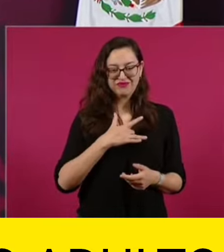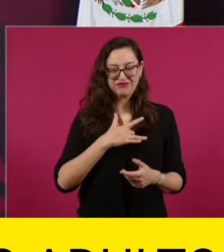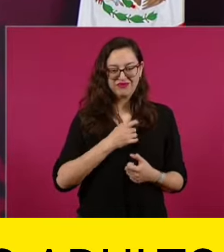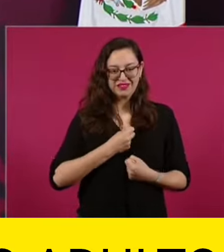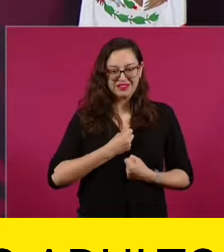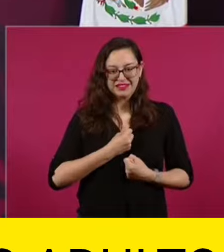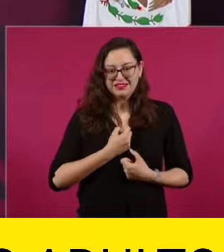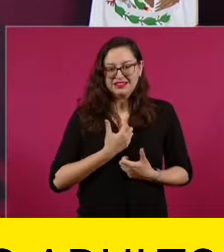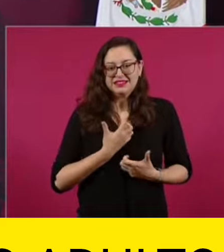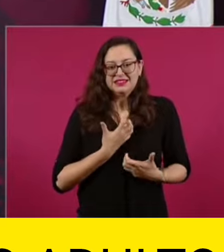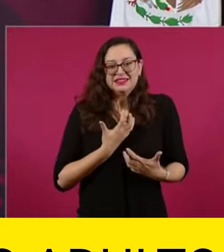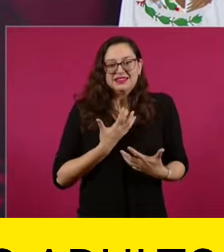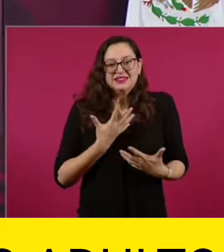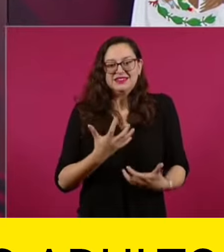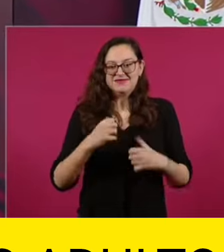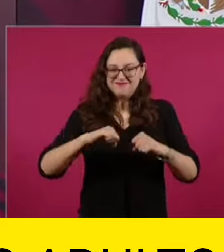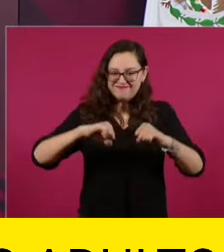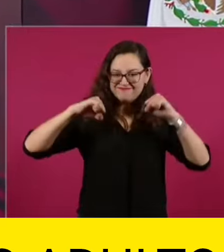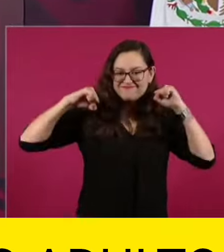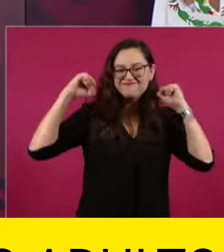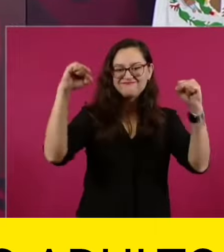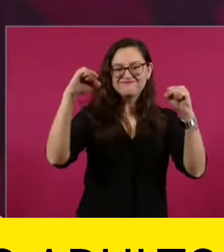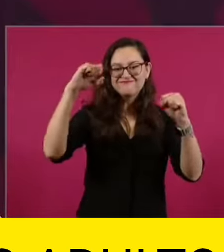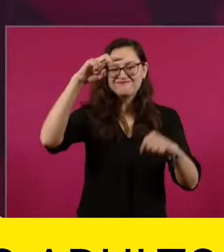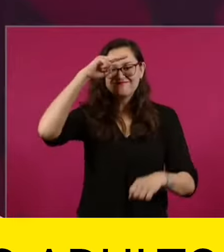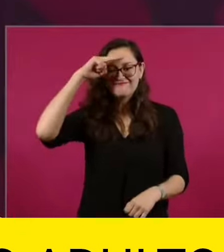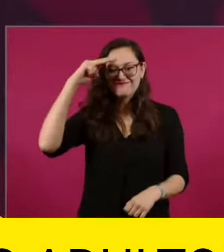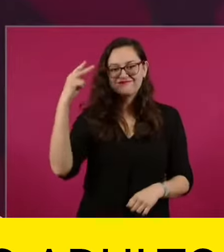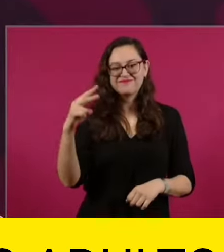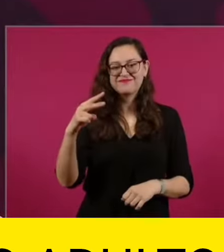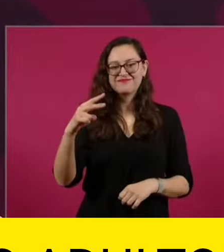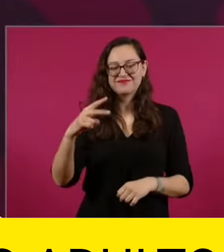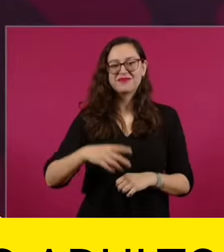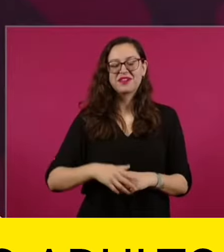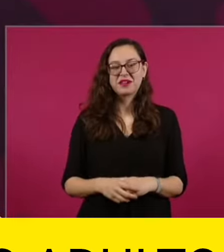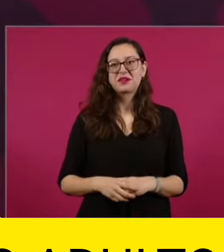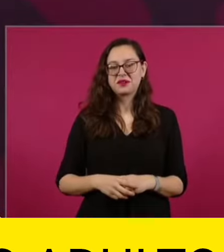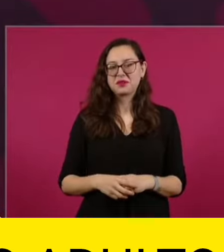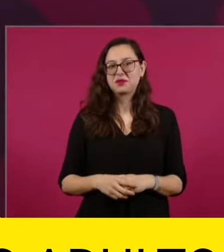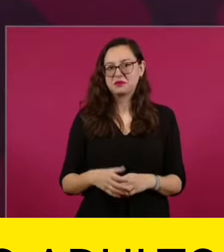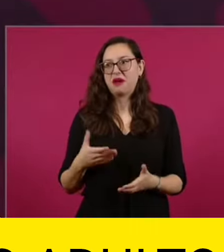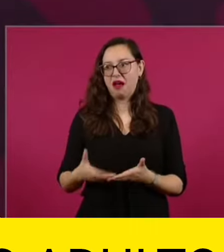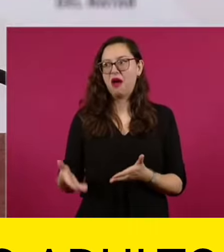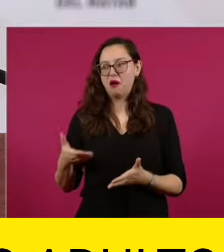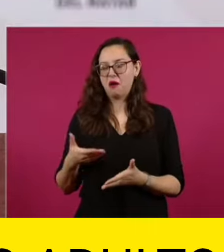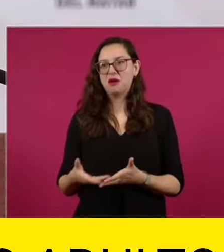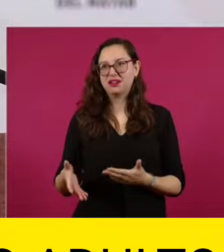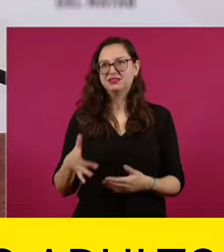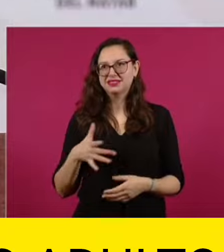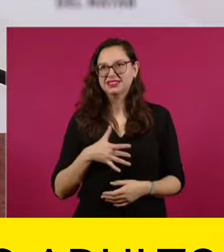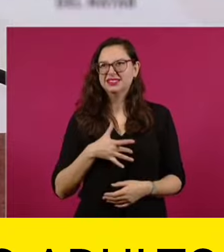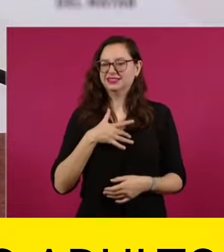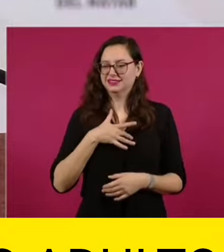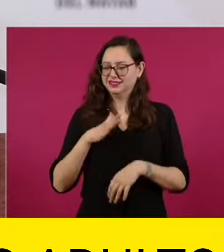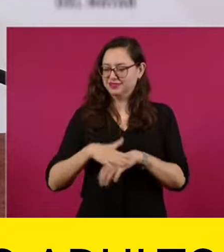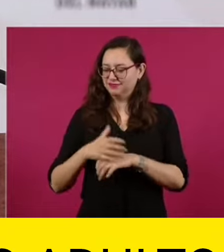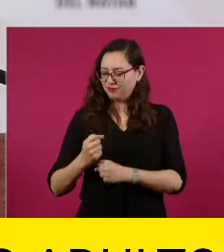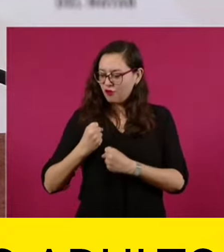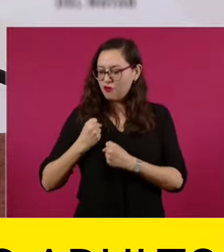gritar ¡Viva México! Ahora más que en otros tiempos. Han